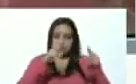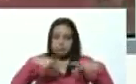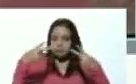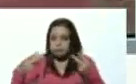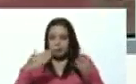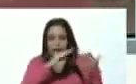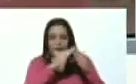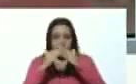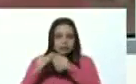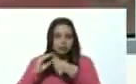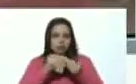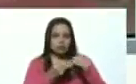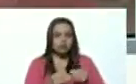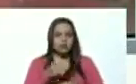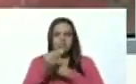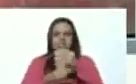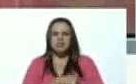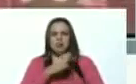año 2018 llegamos a